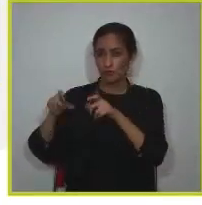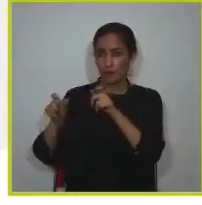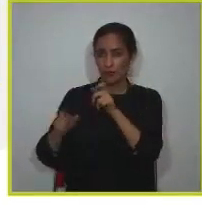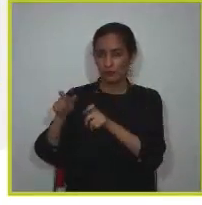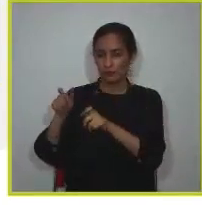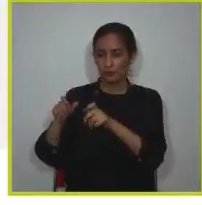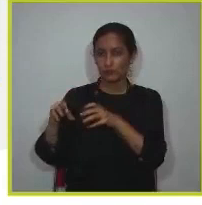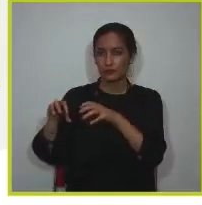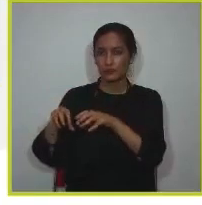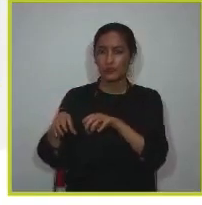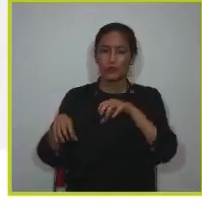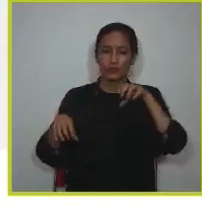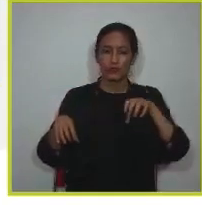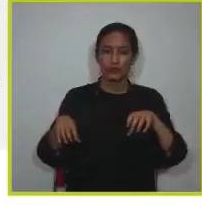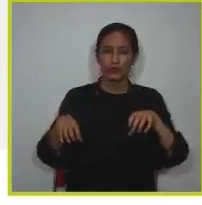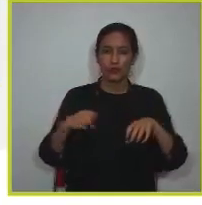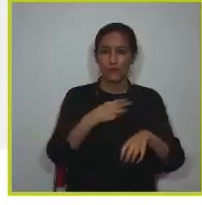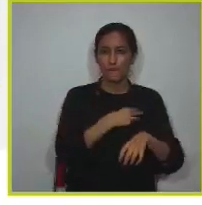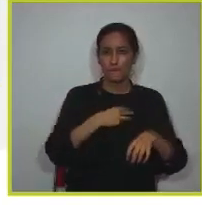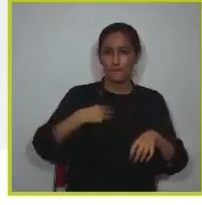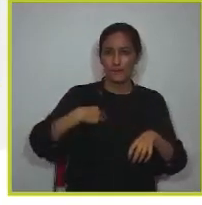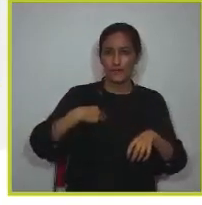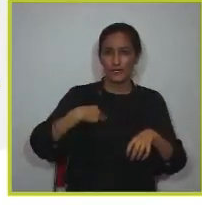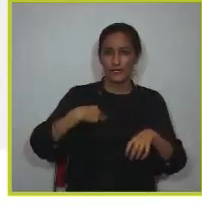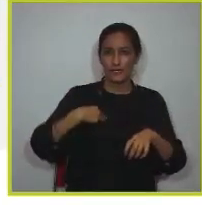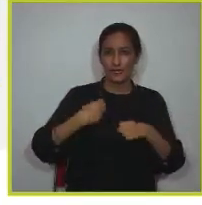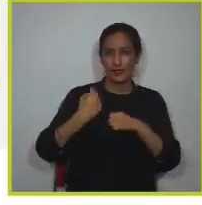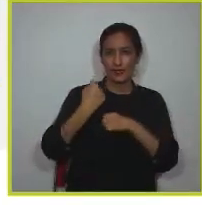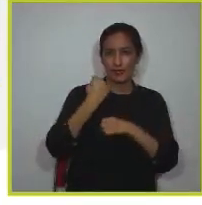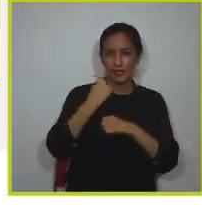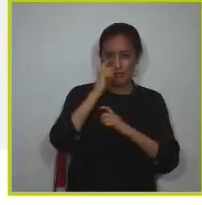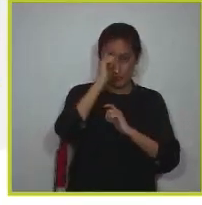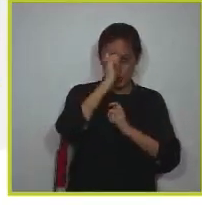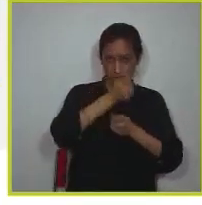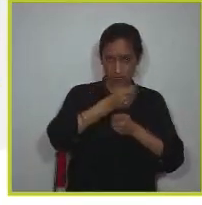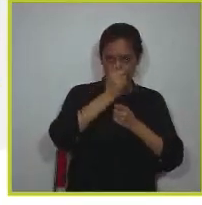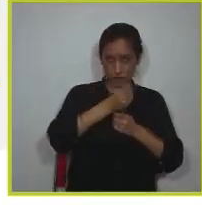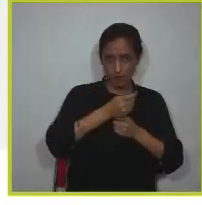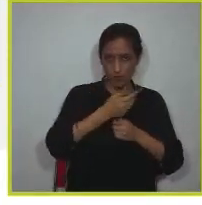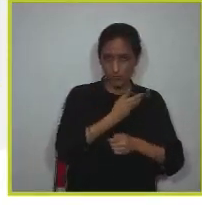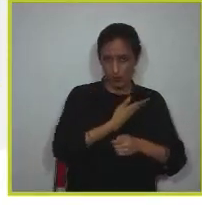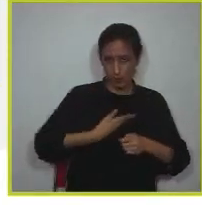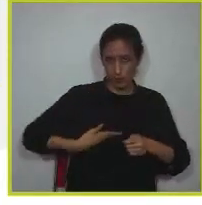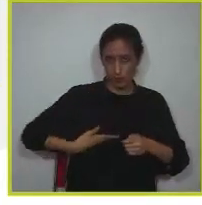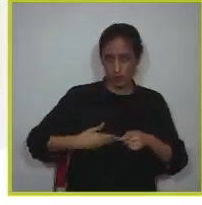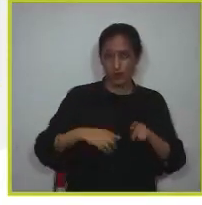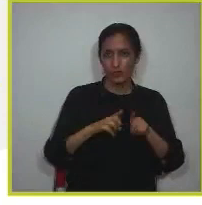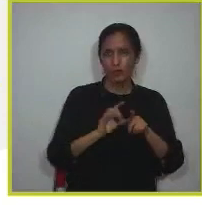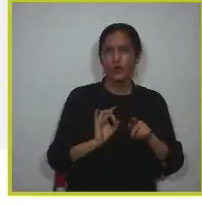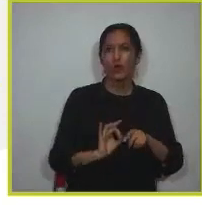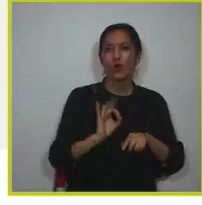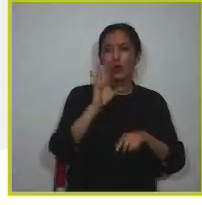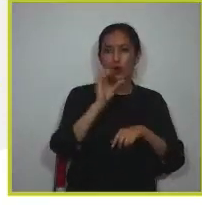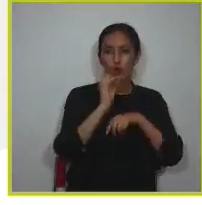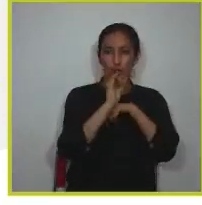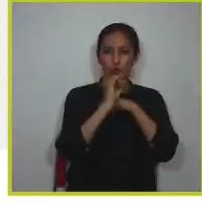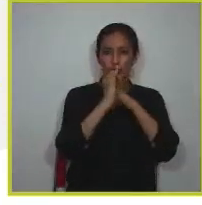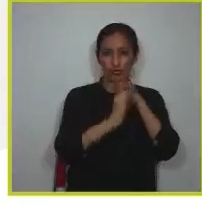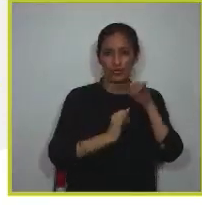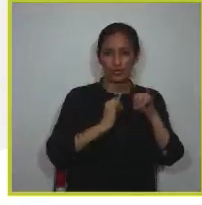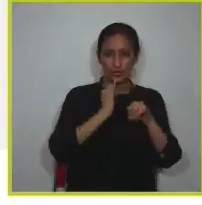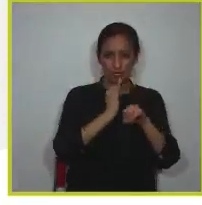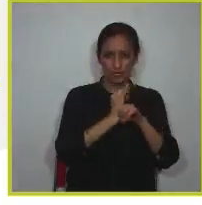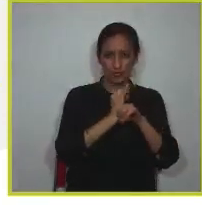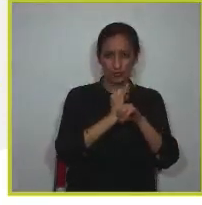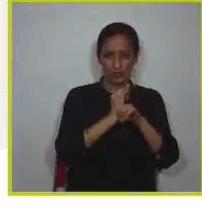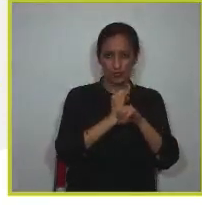el Ministerio de energía y Minas en represión en representación del estado y un tercero internacional no que digamos Esto